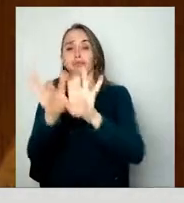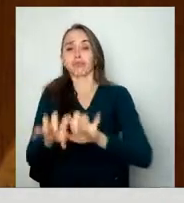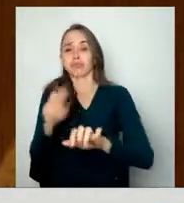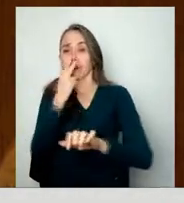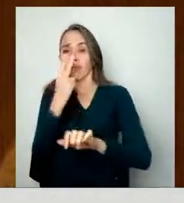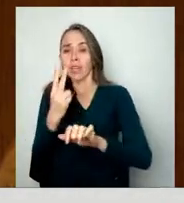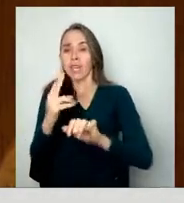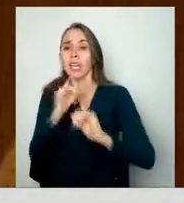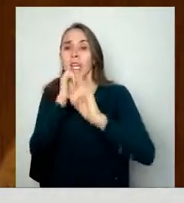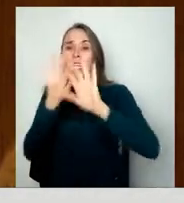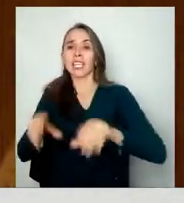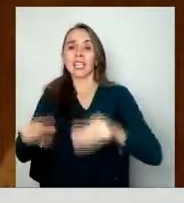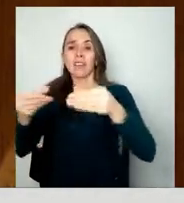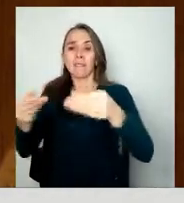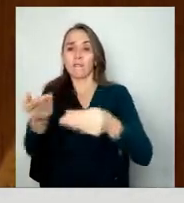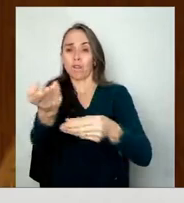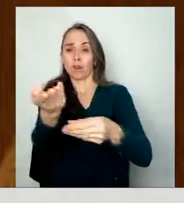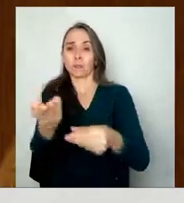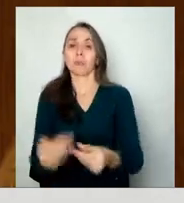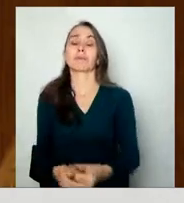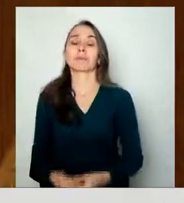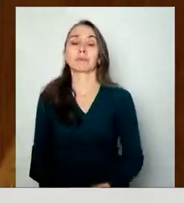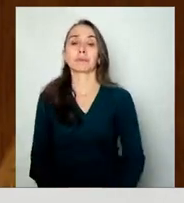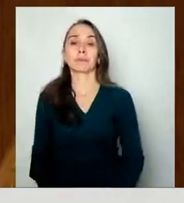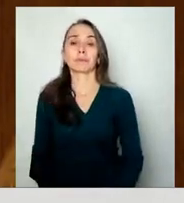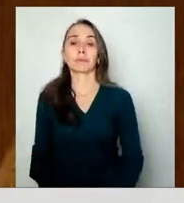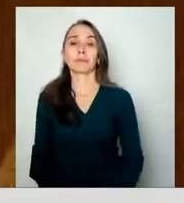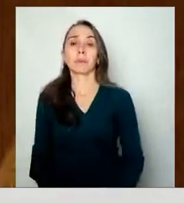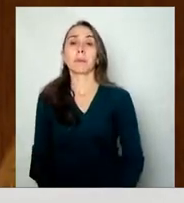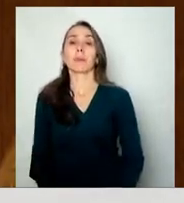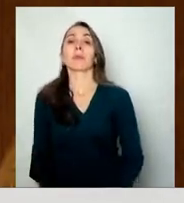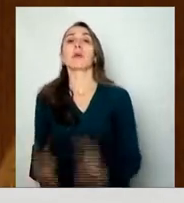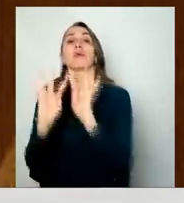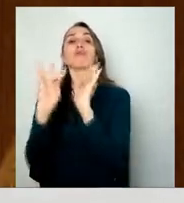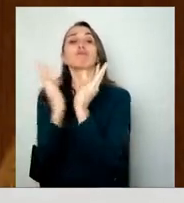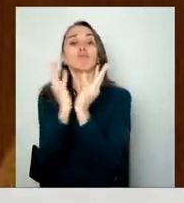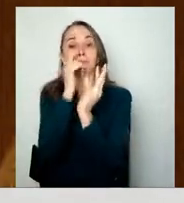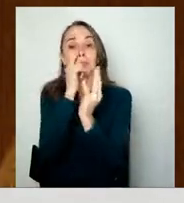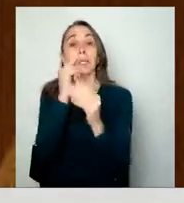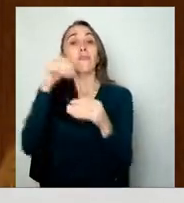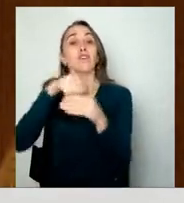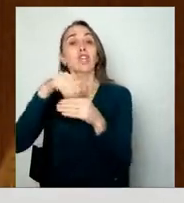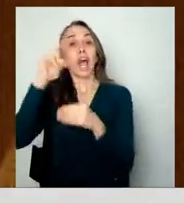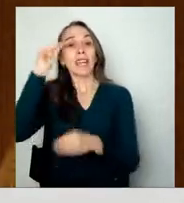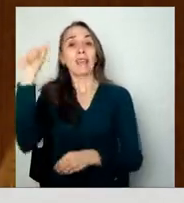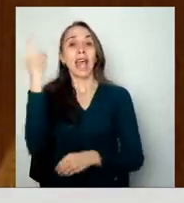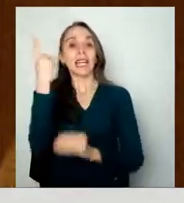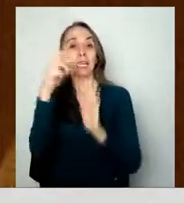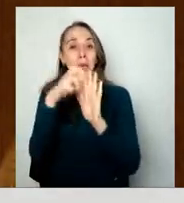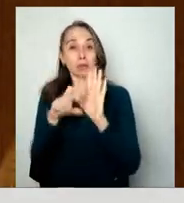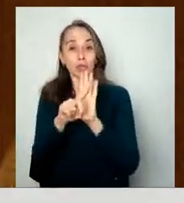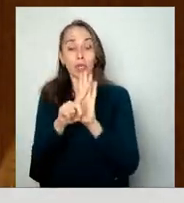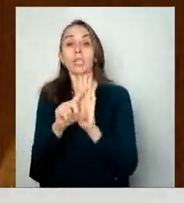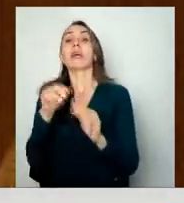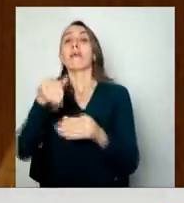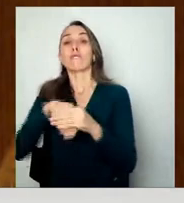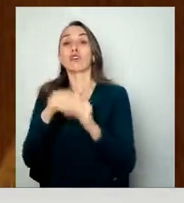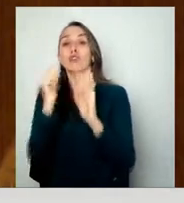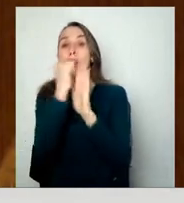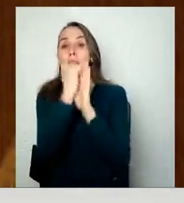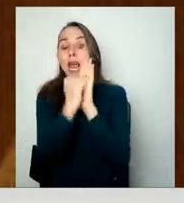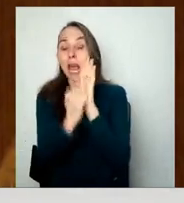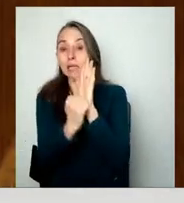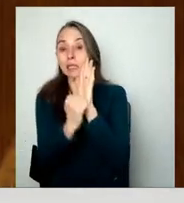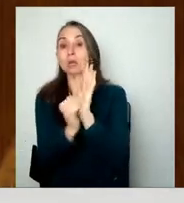colegas tienen en su poder sometidos a votaciones en general y en particular el proyecto en estudio se